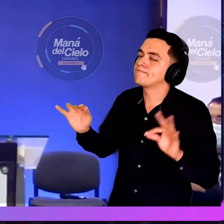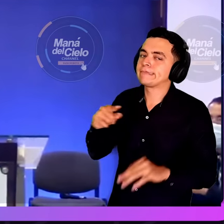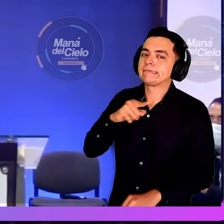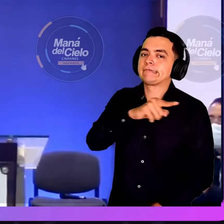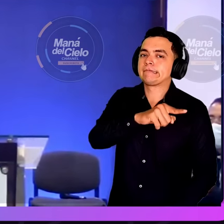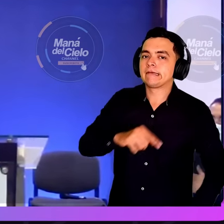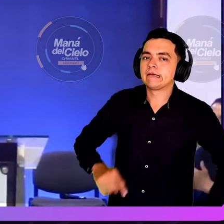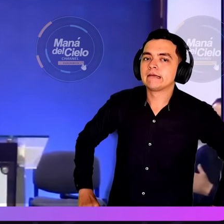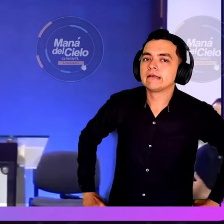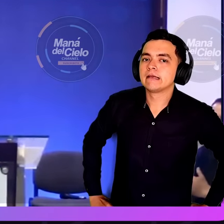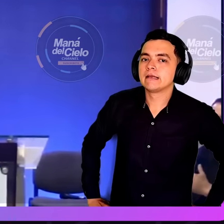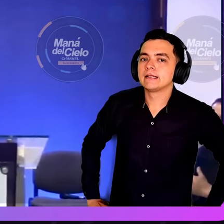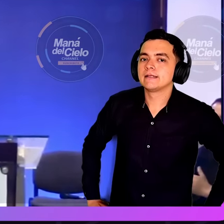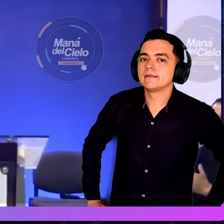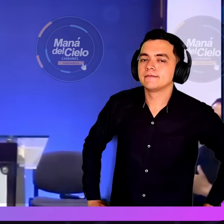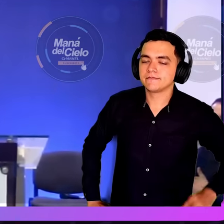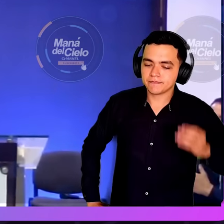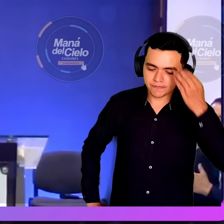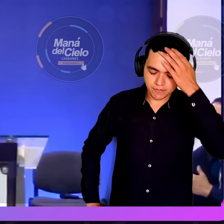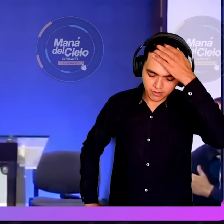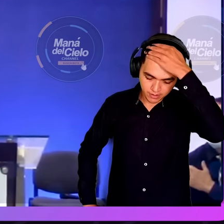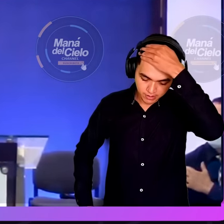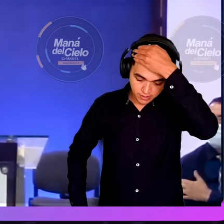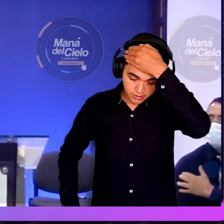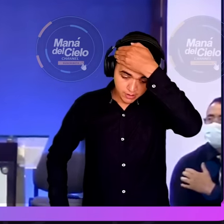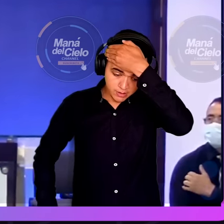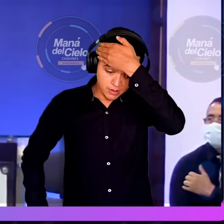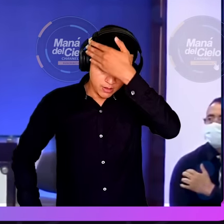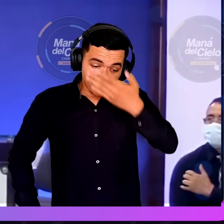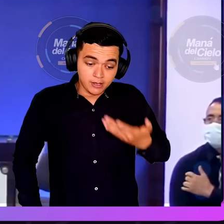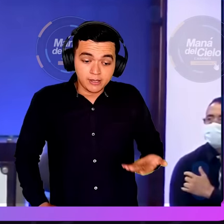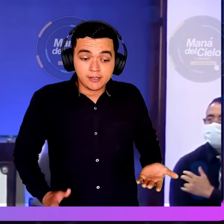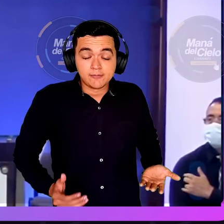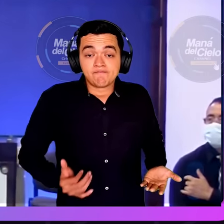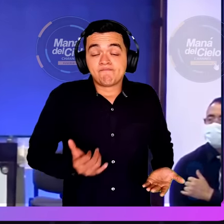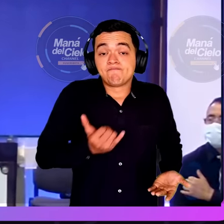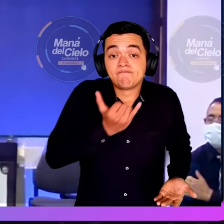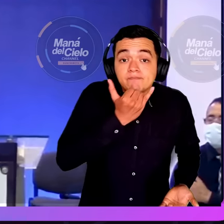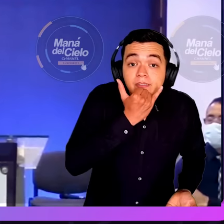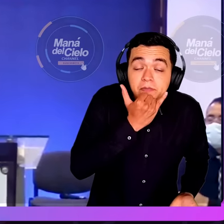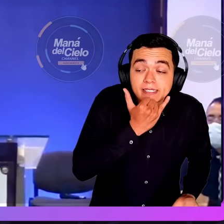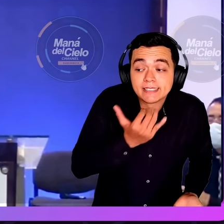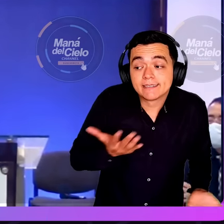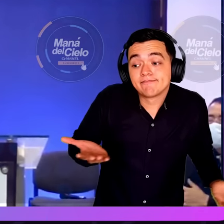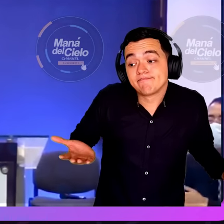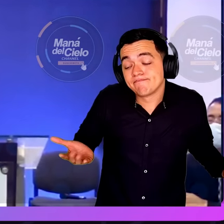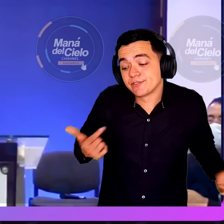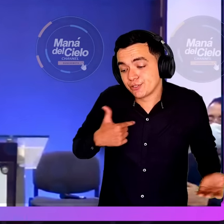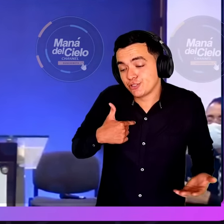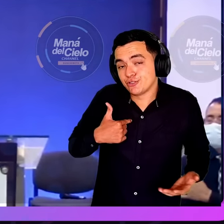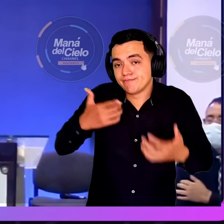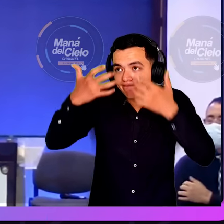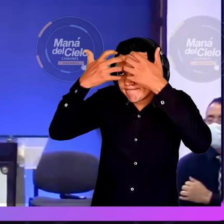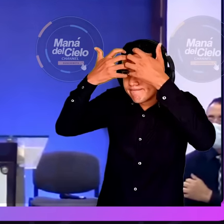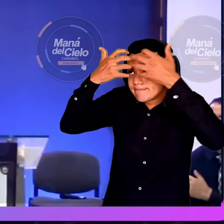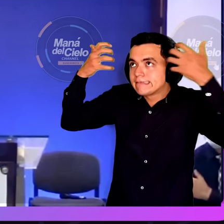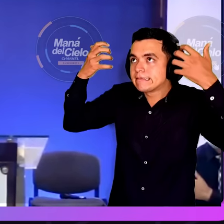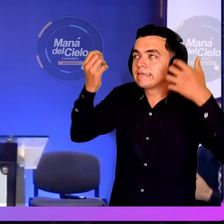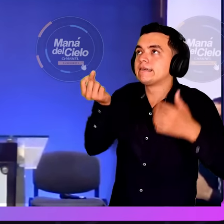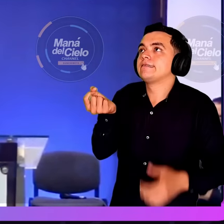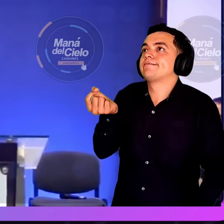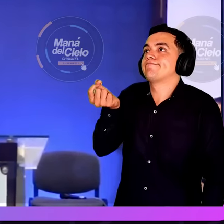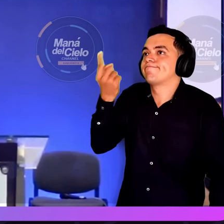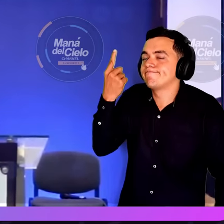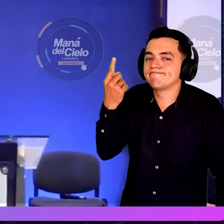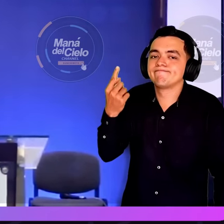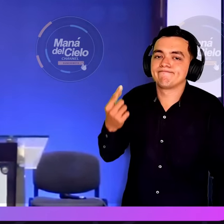¿Cómo así? Sí. Entonces ahí el Señor me enseñó que cada vez que yo predico, yo saco un tiempecito,